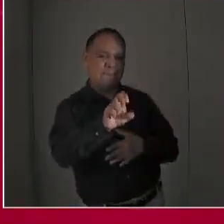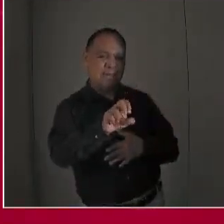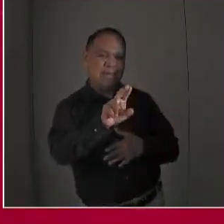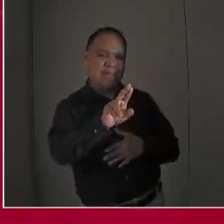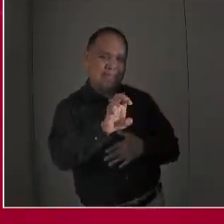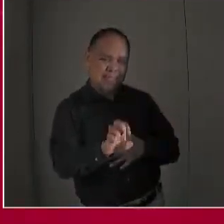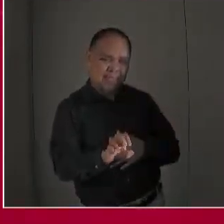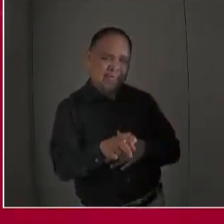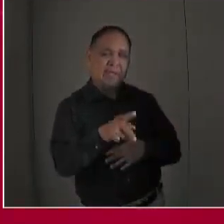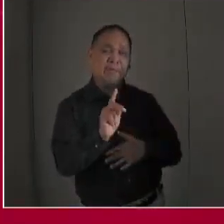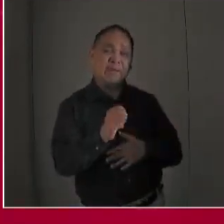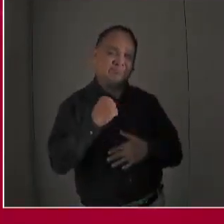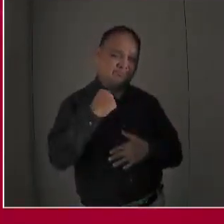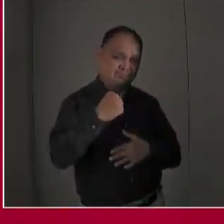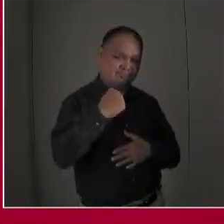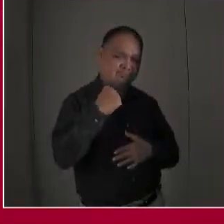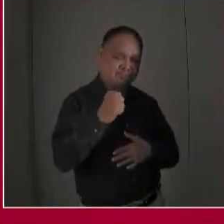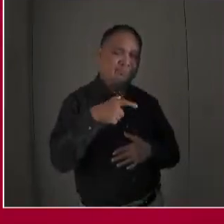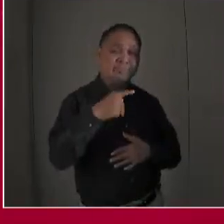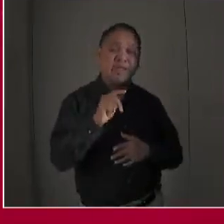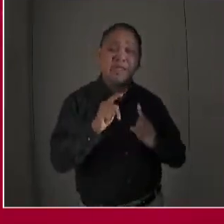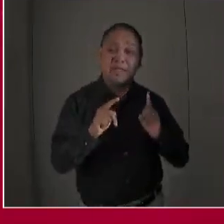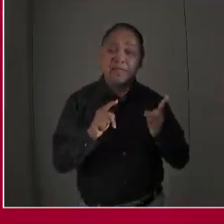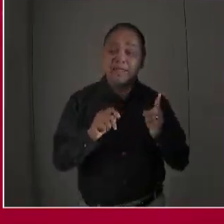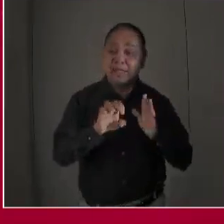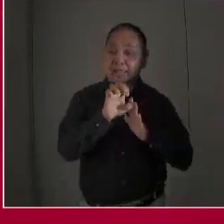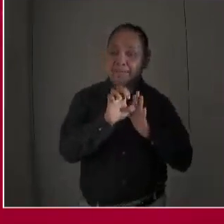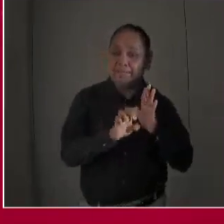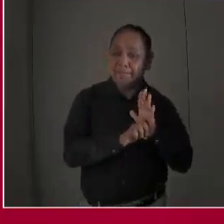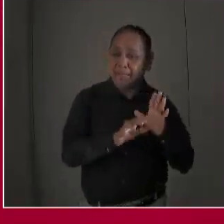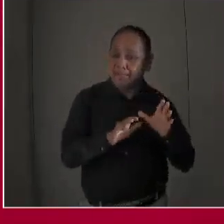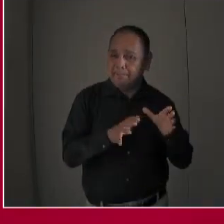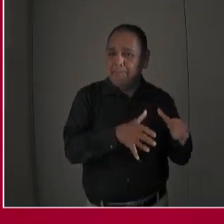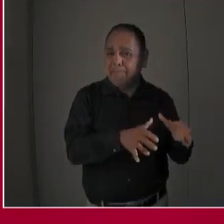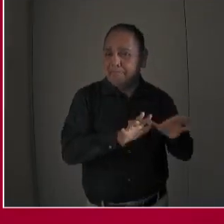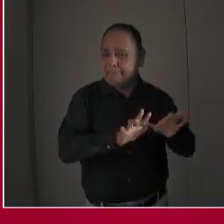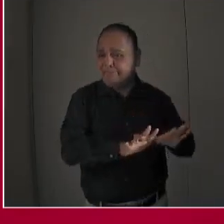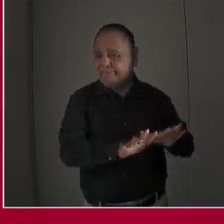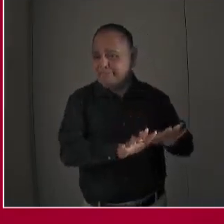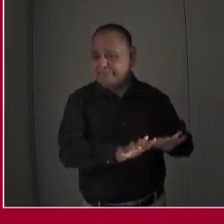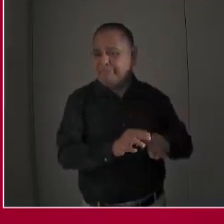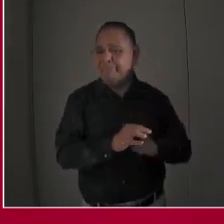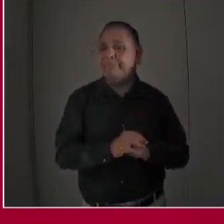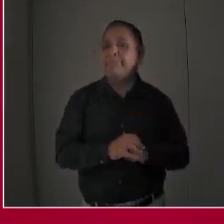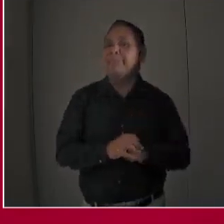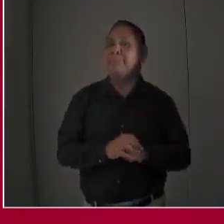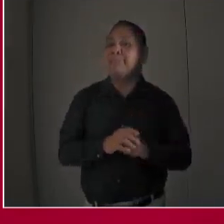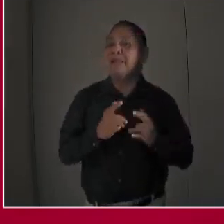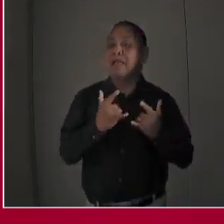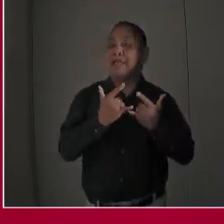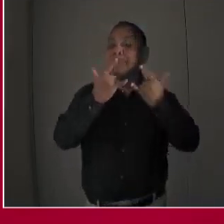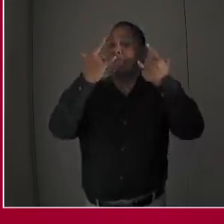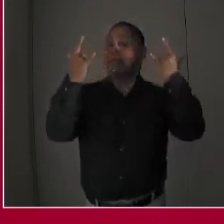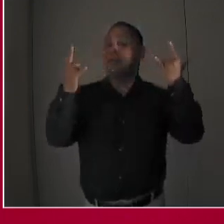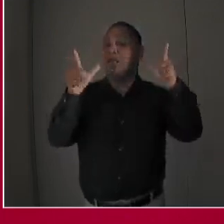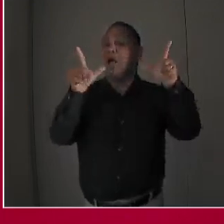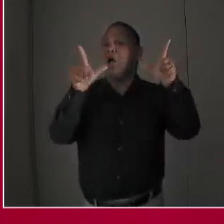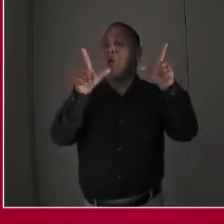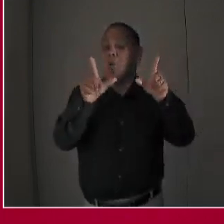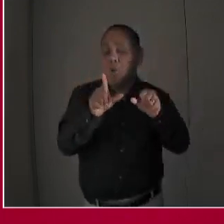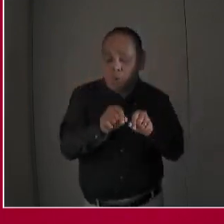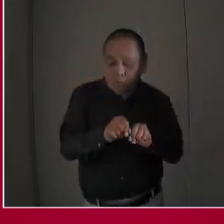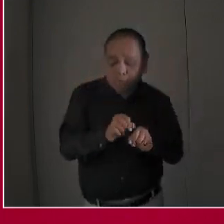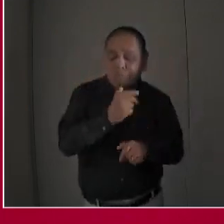pero ahora desde la escritura, pues se cierra una etapa histórica en la que todas y